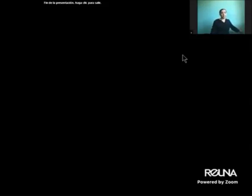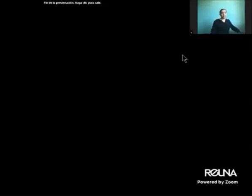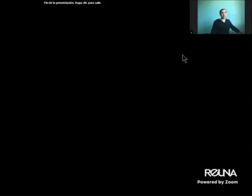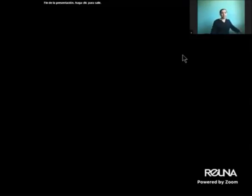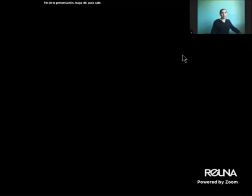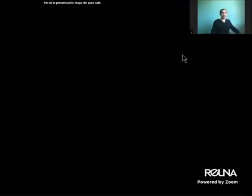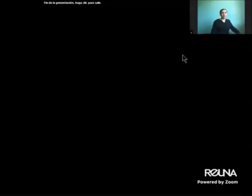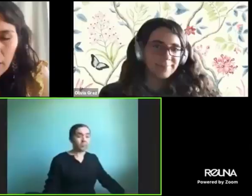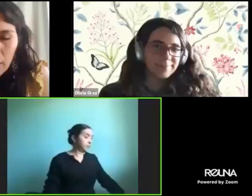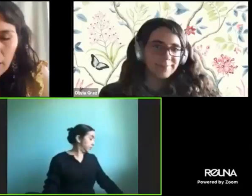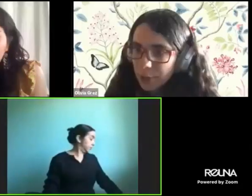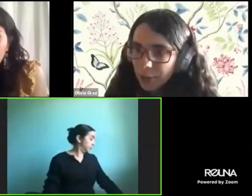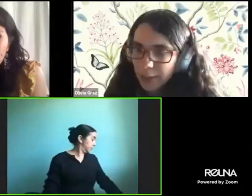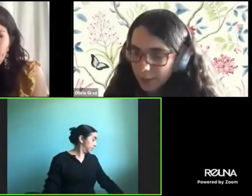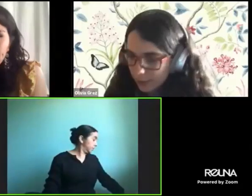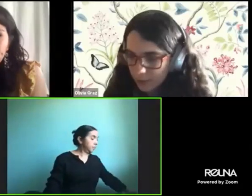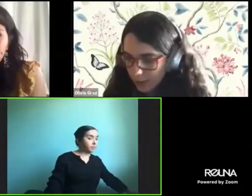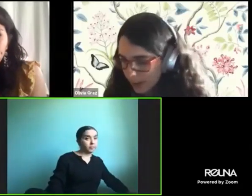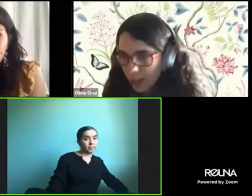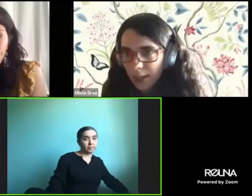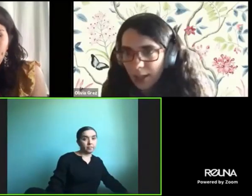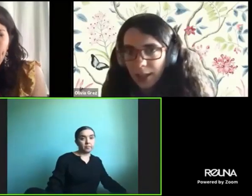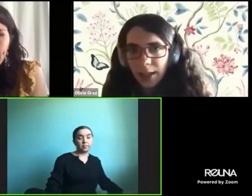una pregunta que salió Polín